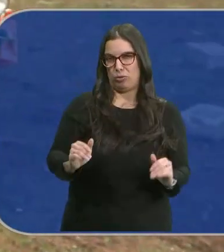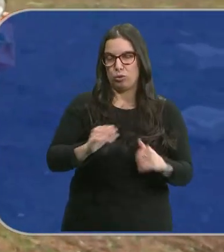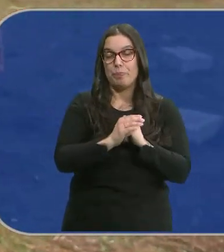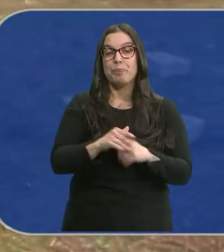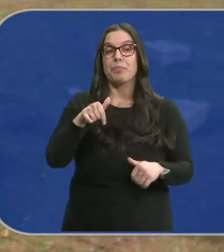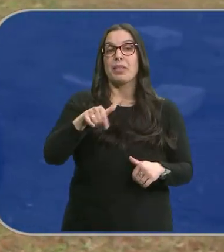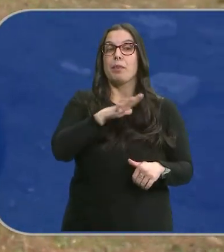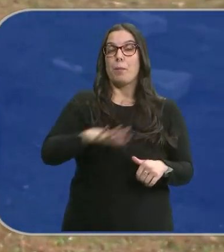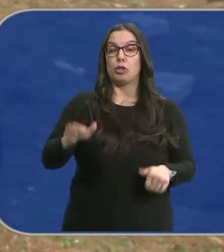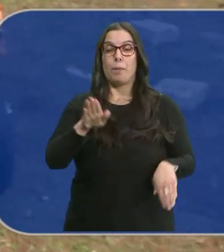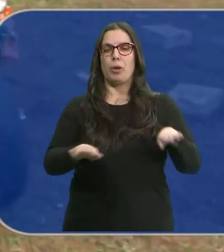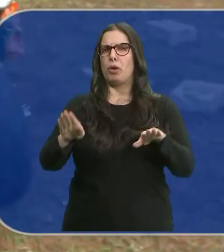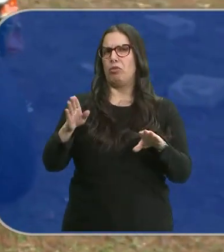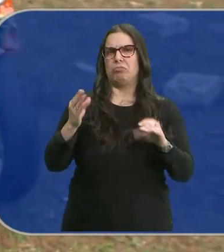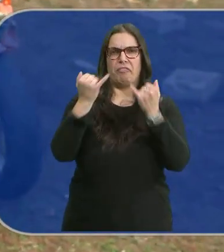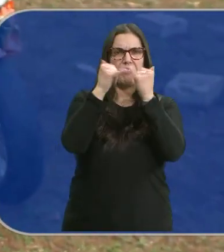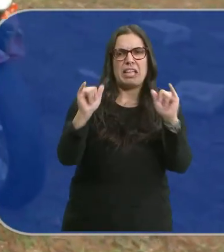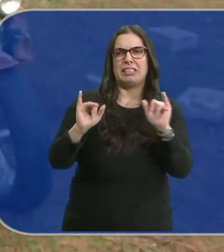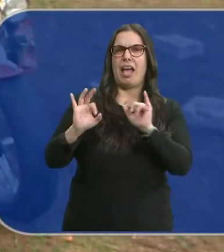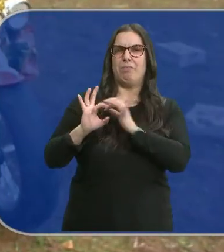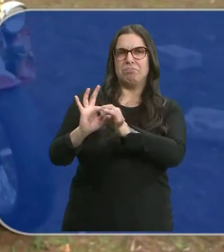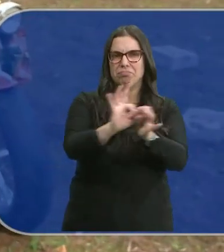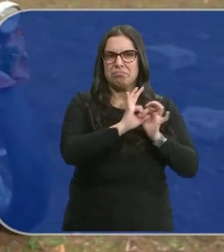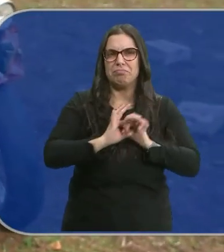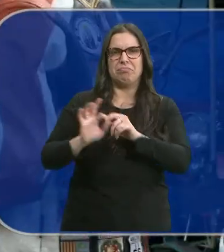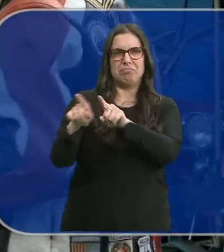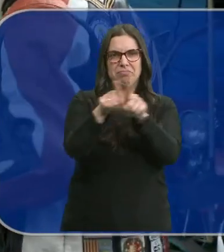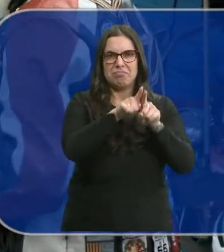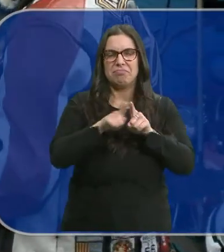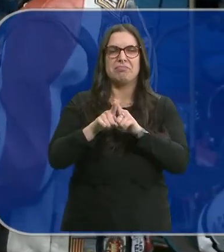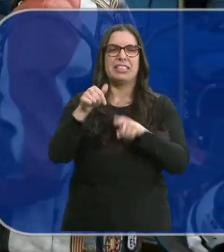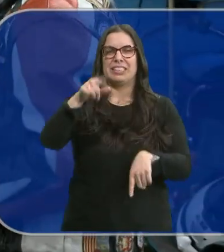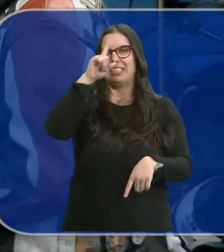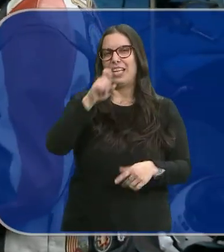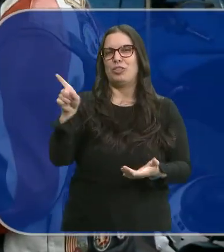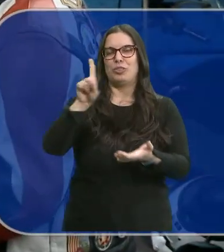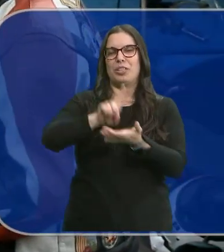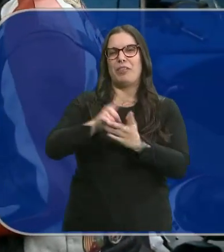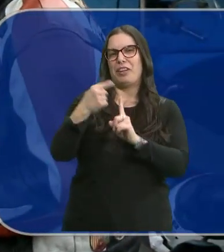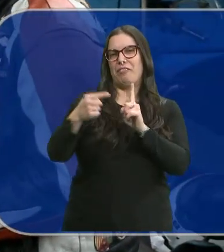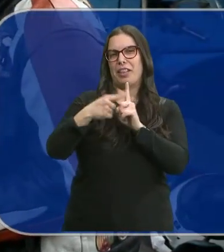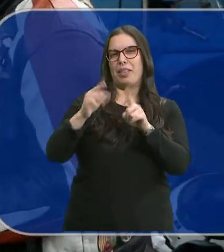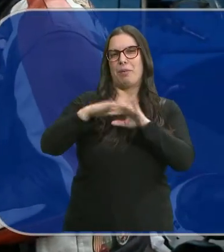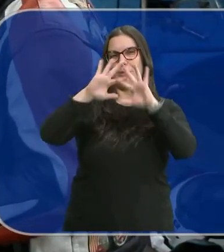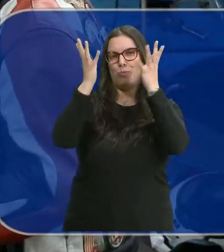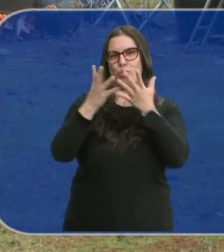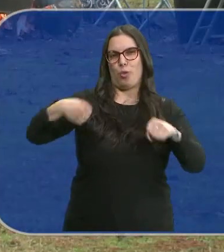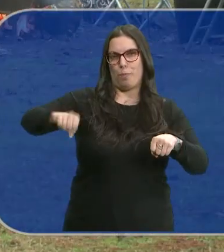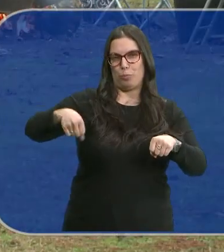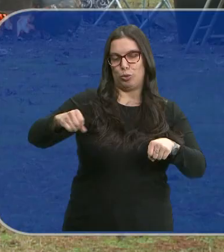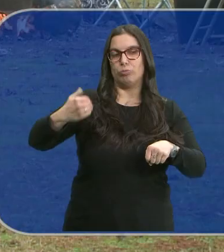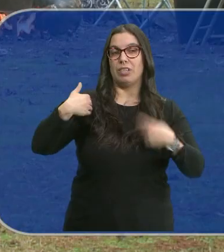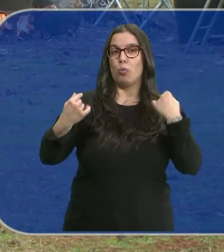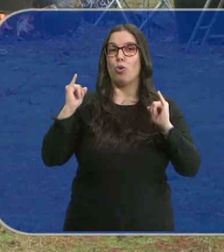aquí en Pingüinos Arena todo es fiesta, ya todo es fraternidad para convertirnos un año más en la capital mundial de la moto. Hemos hablado con los primeros pingüinos que ya